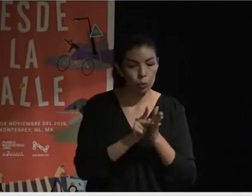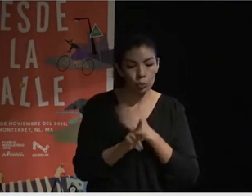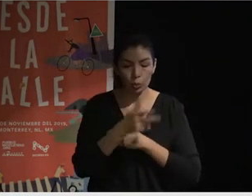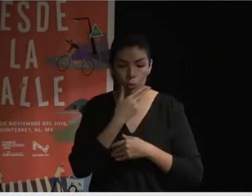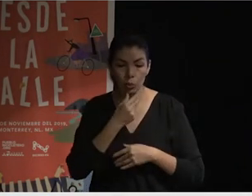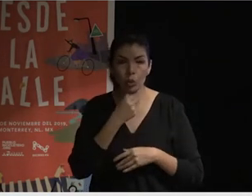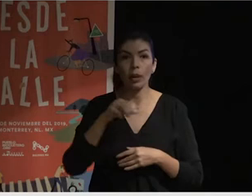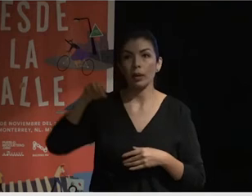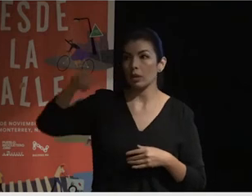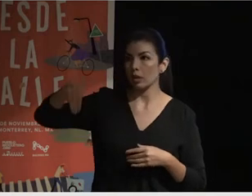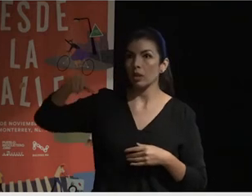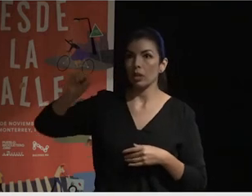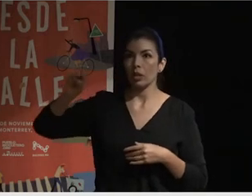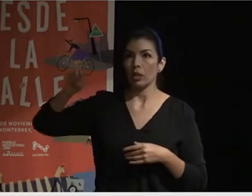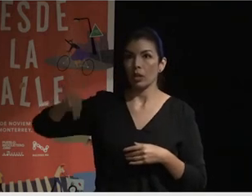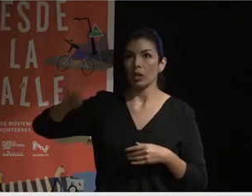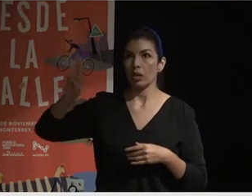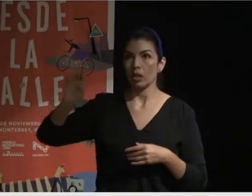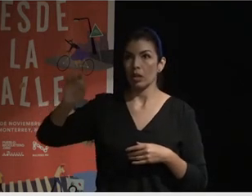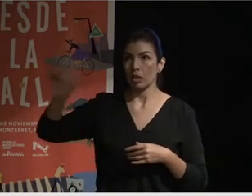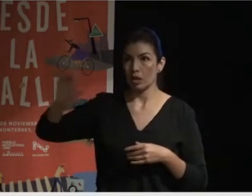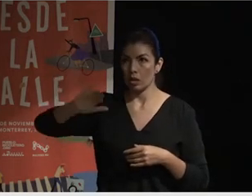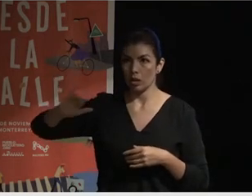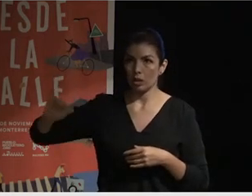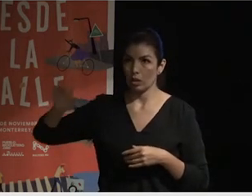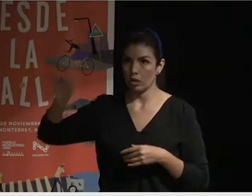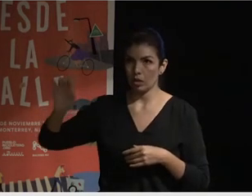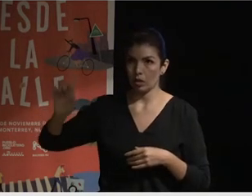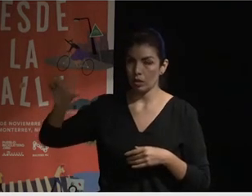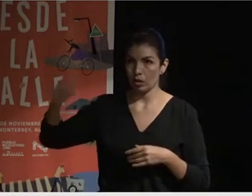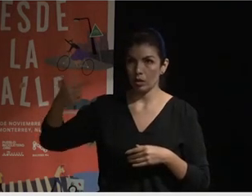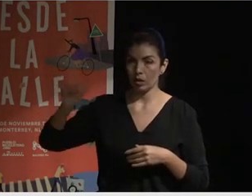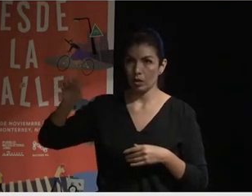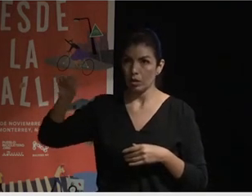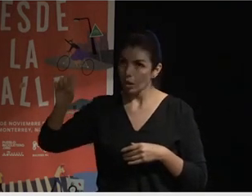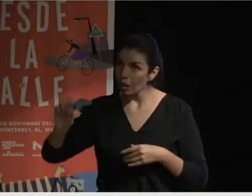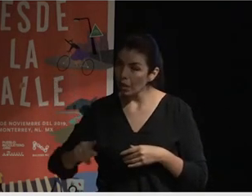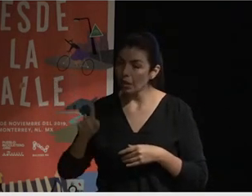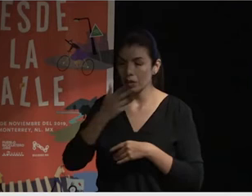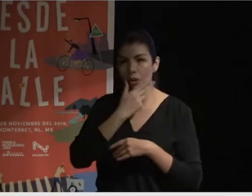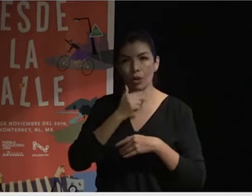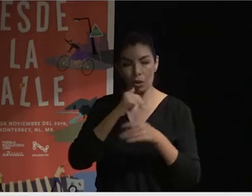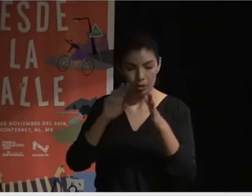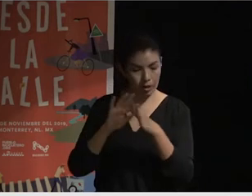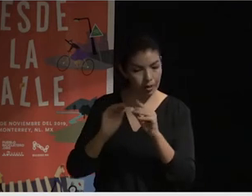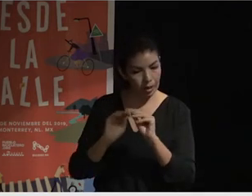urbano español, donde le entran a estos temas y como que Jan Hell dice, pues mira, yo me dedico a hacer lugares